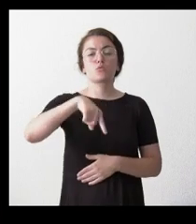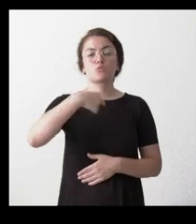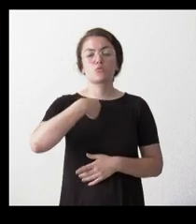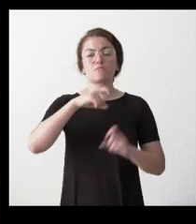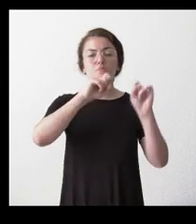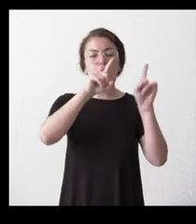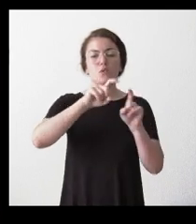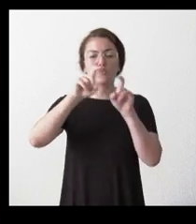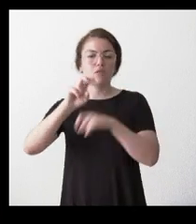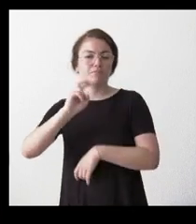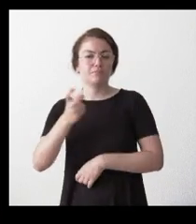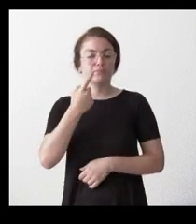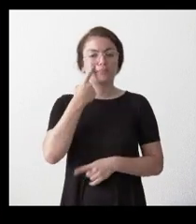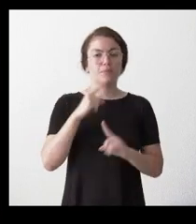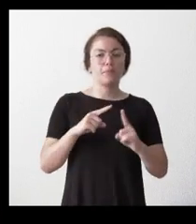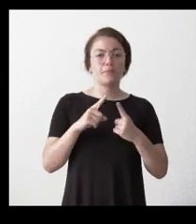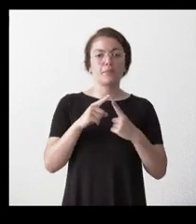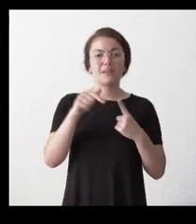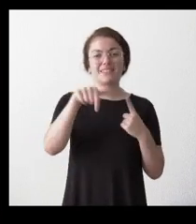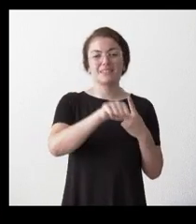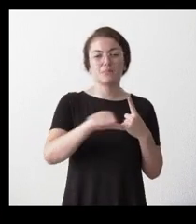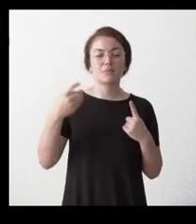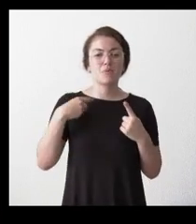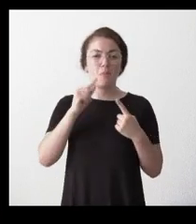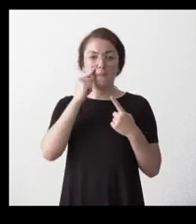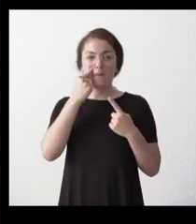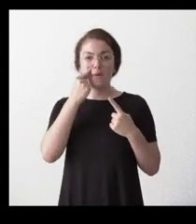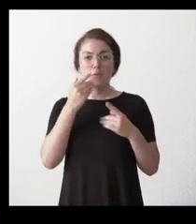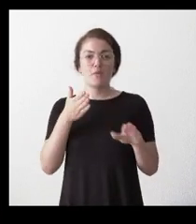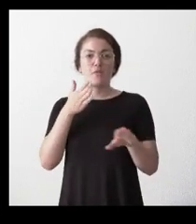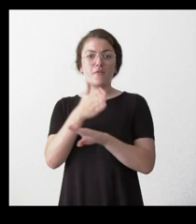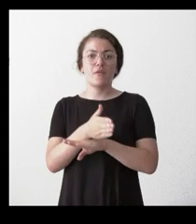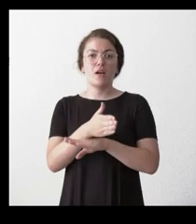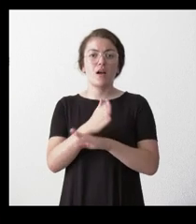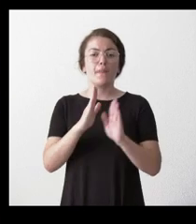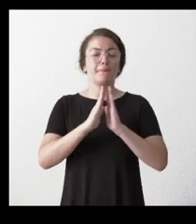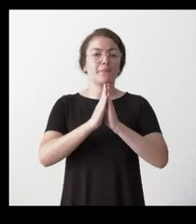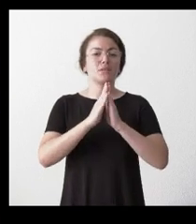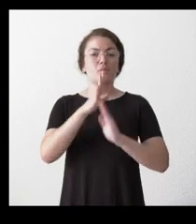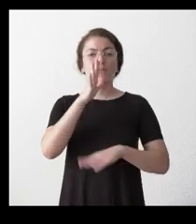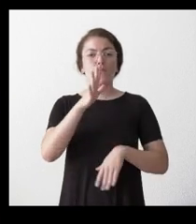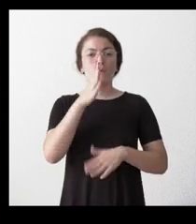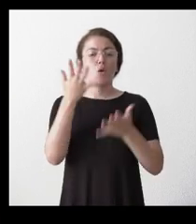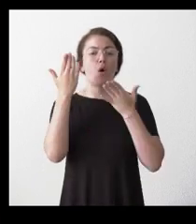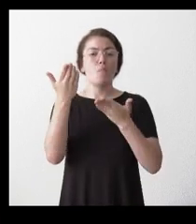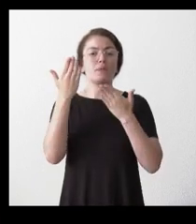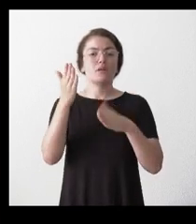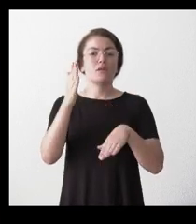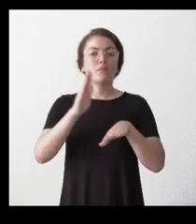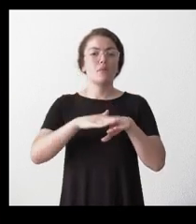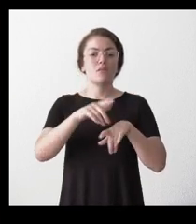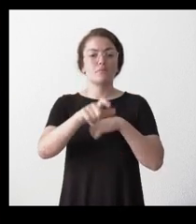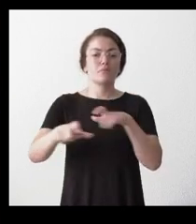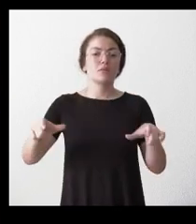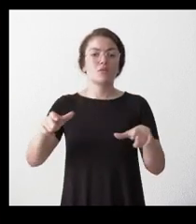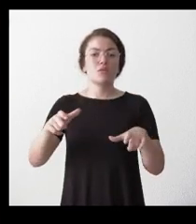cuestiones. La primera es que en esta semana el presidente de la Junta acudió a una misa en homenaje a los fallecidos en el incendio de Zamora, en uno de los incendios